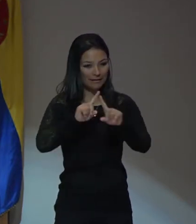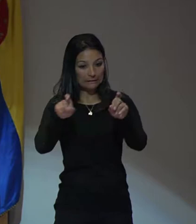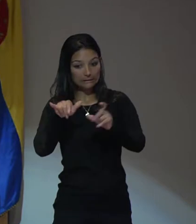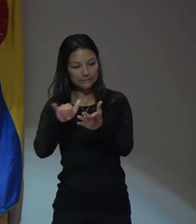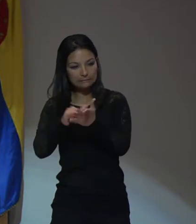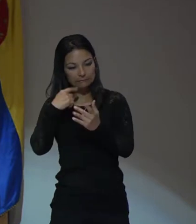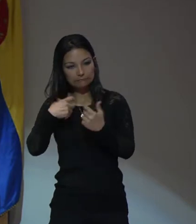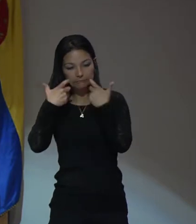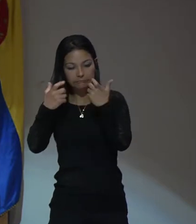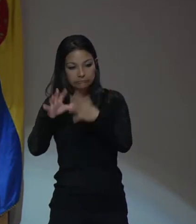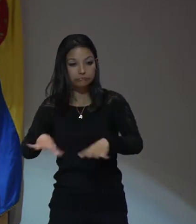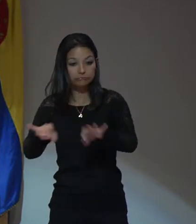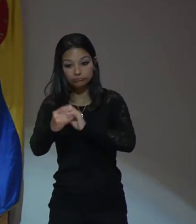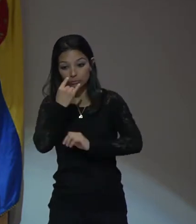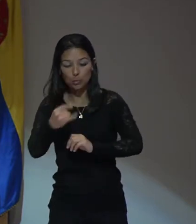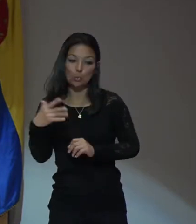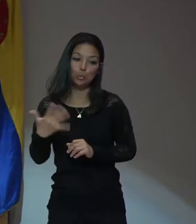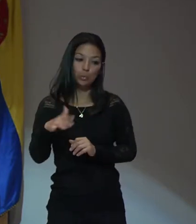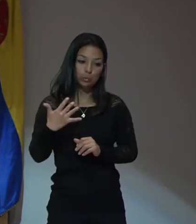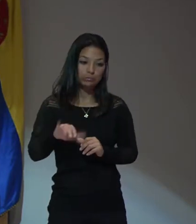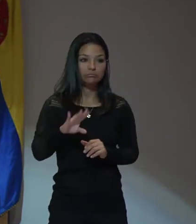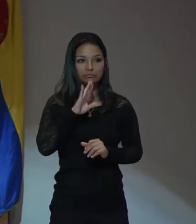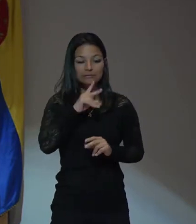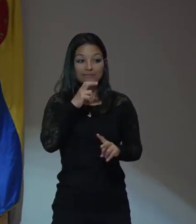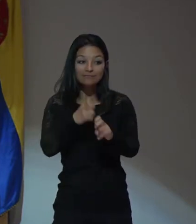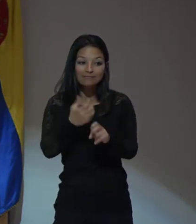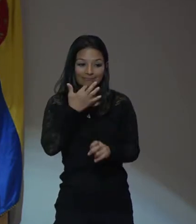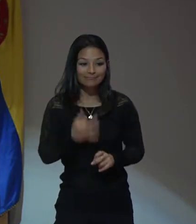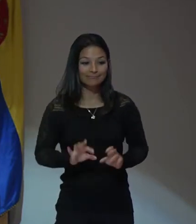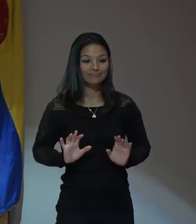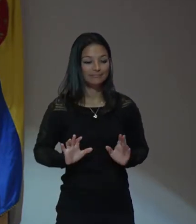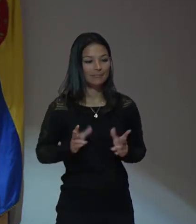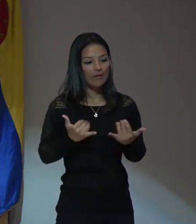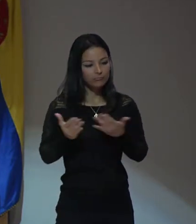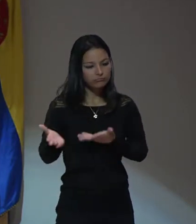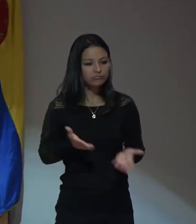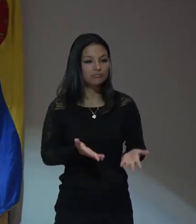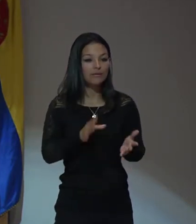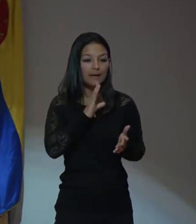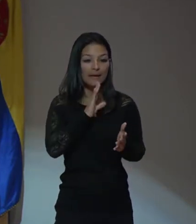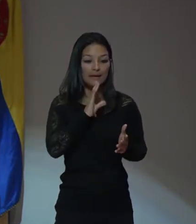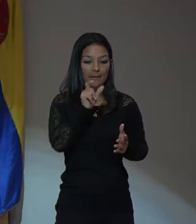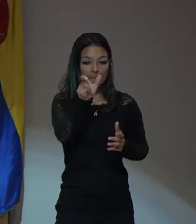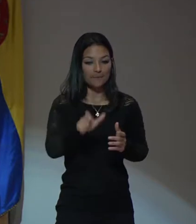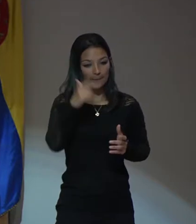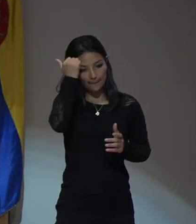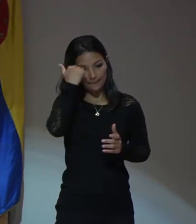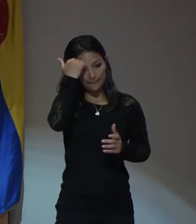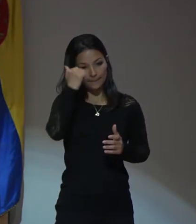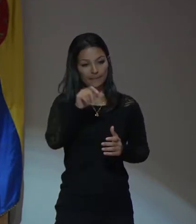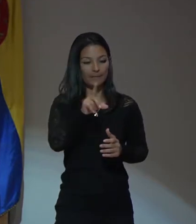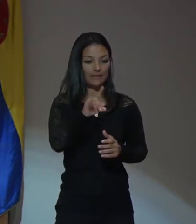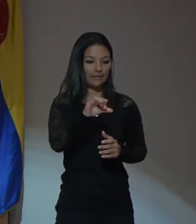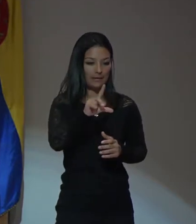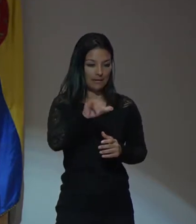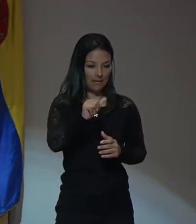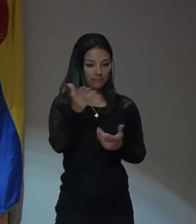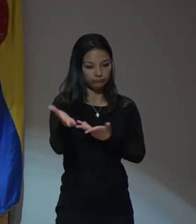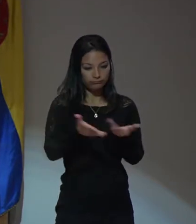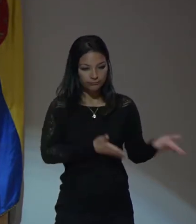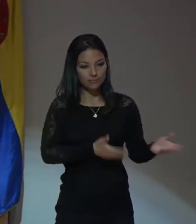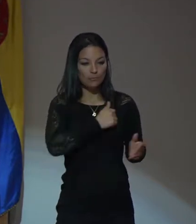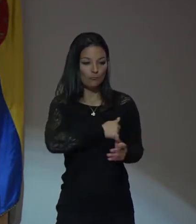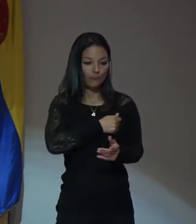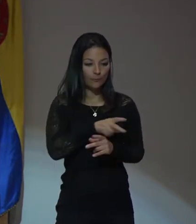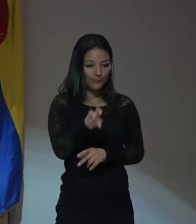tan interesantes y complejos. Quiero de una vez invitar a la maestra Dilia Elena Mejía a